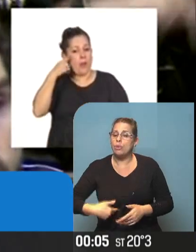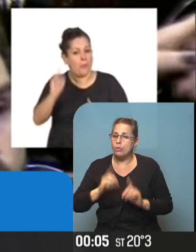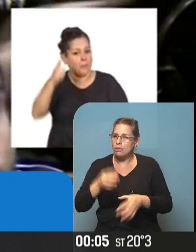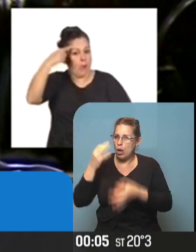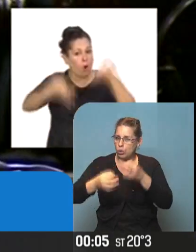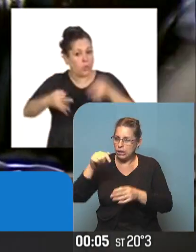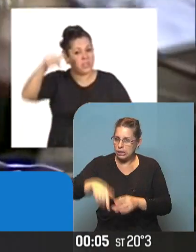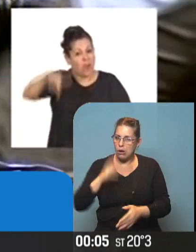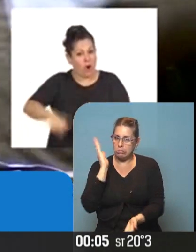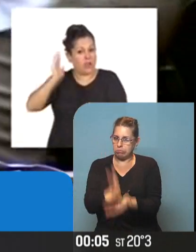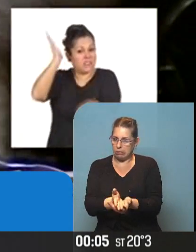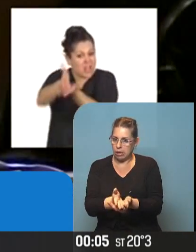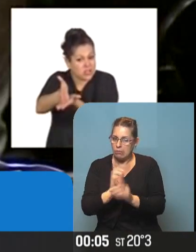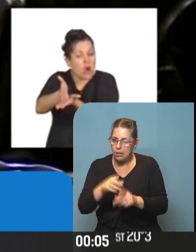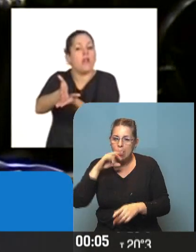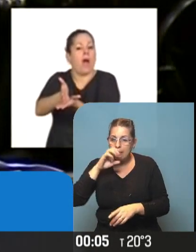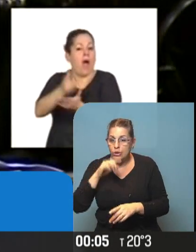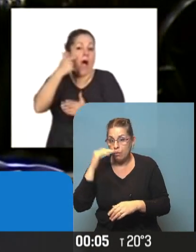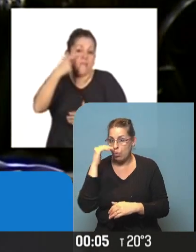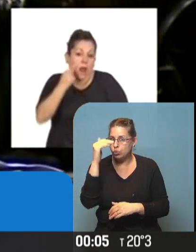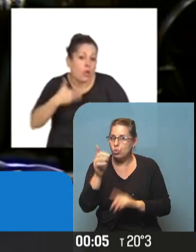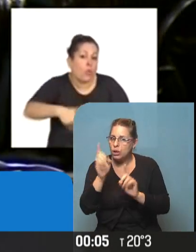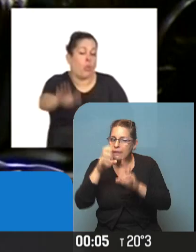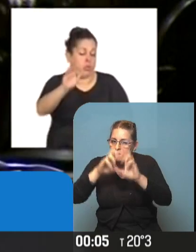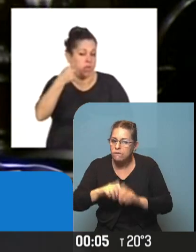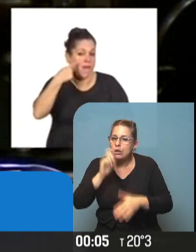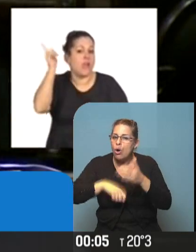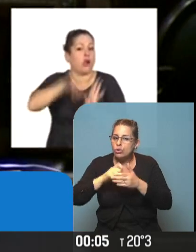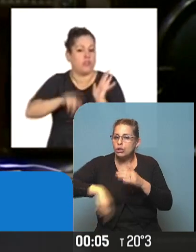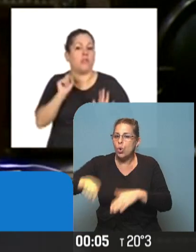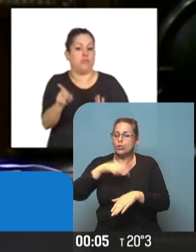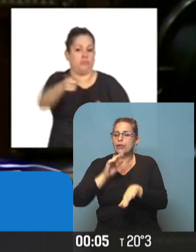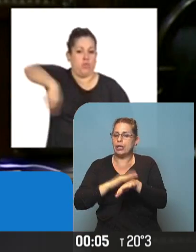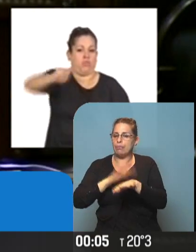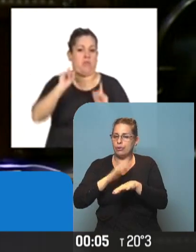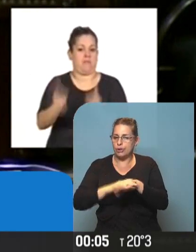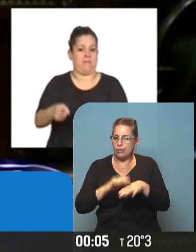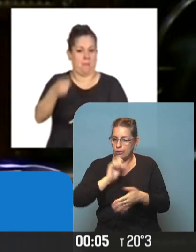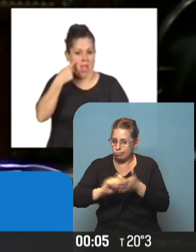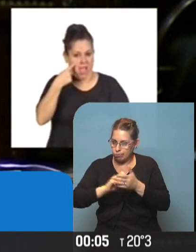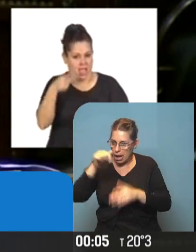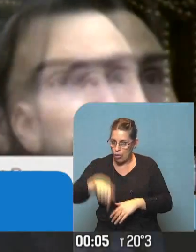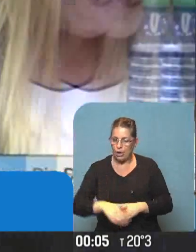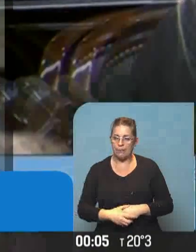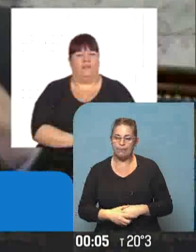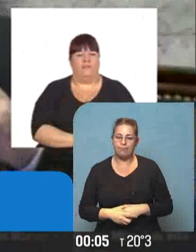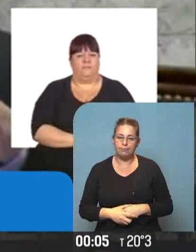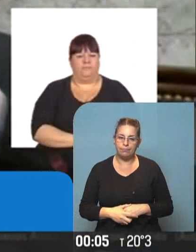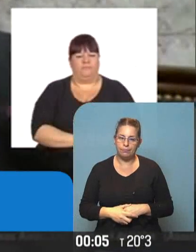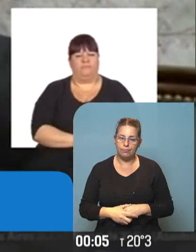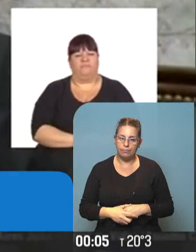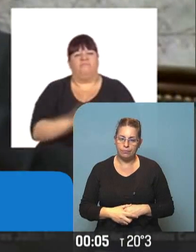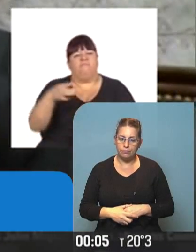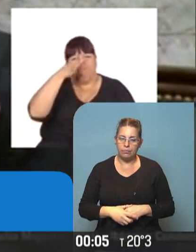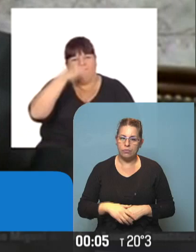justicia que hoy está sancionando estos, algún día va a revisar los contratos que ustedes están haciendo en este momento. No